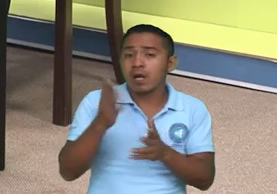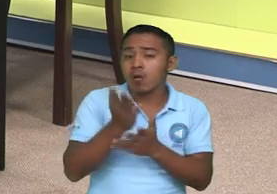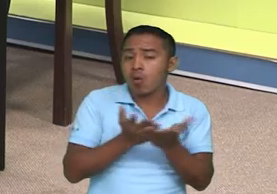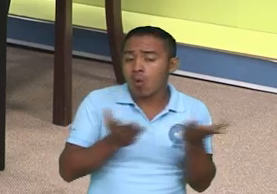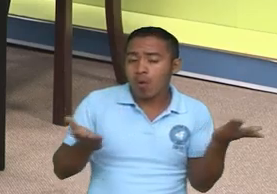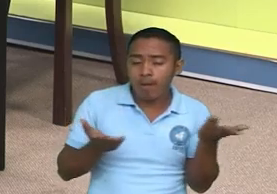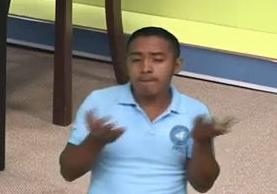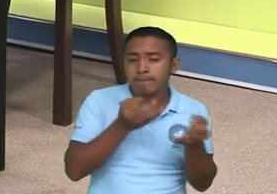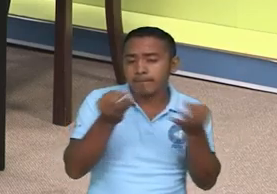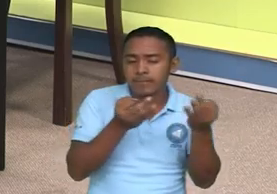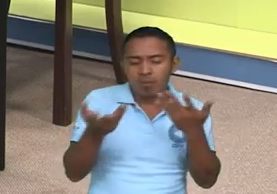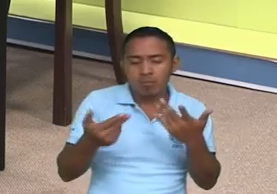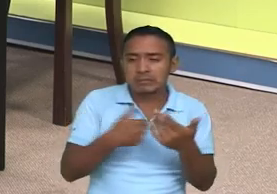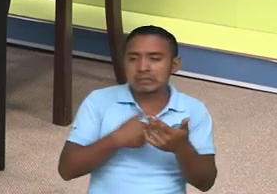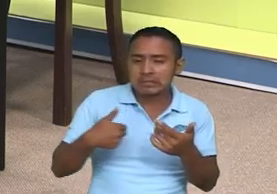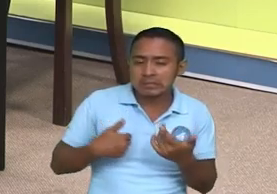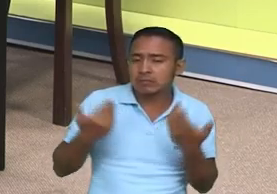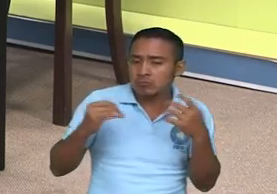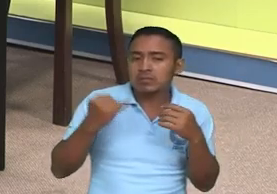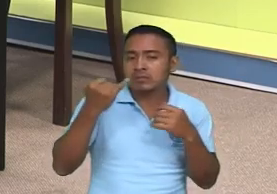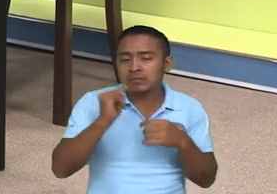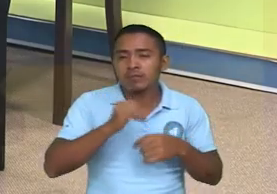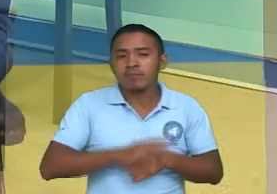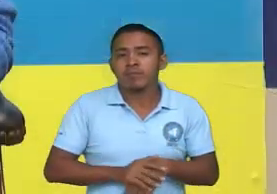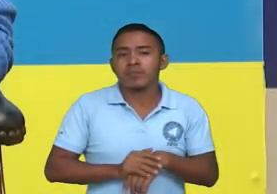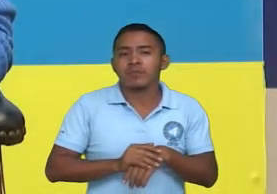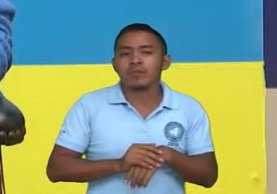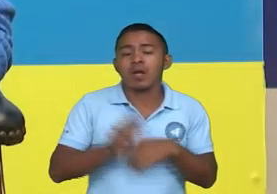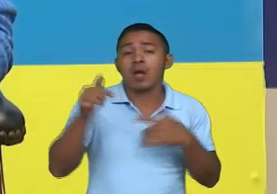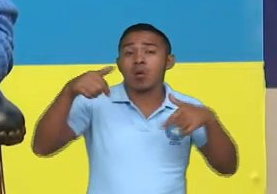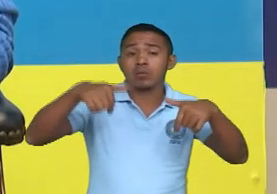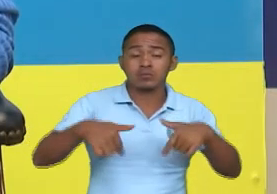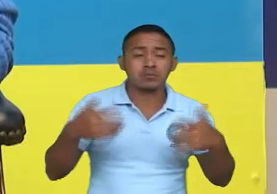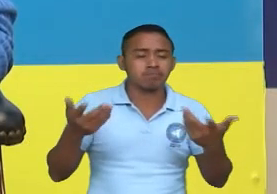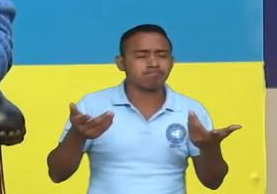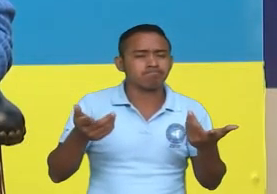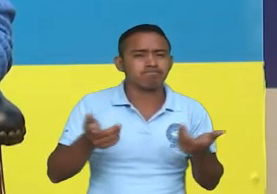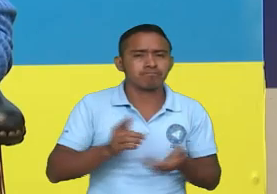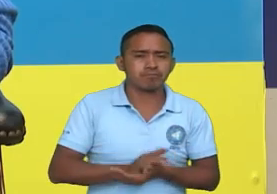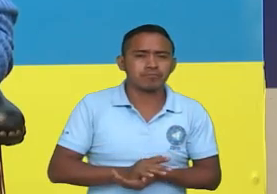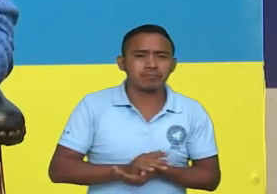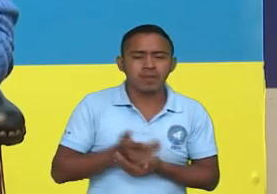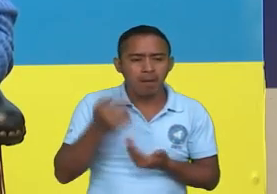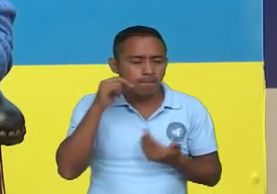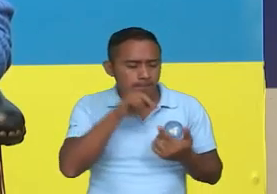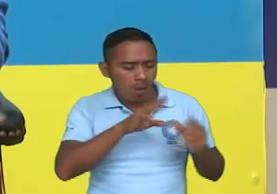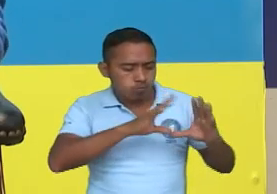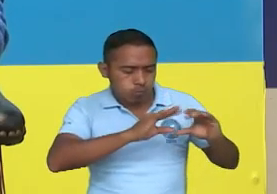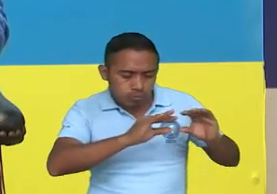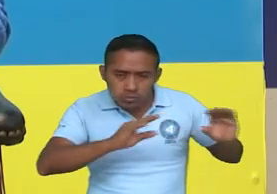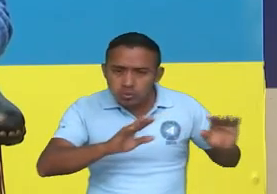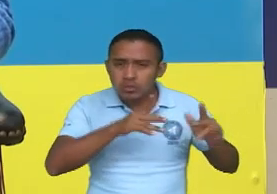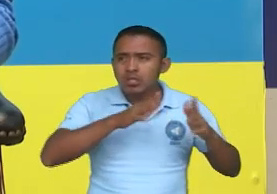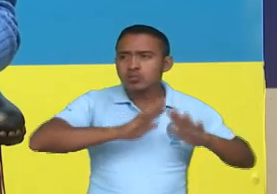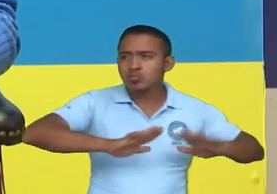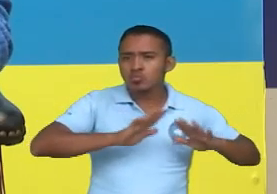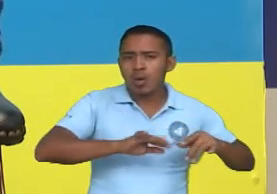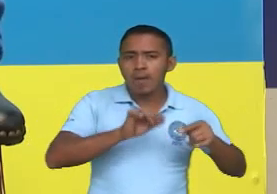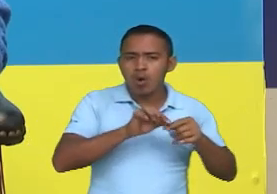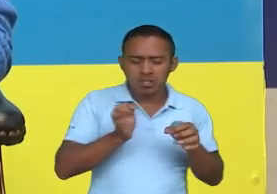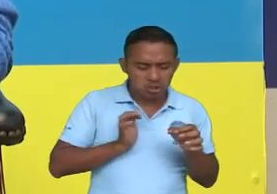la doctora Lucía Sánchez. Ella es pediatra del Hospital Doctor Fernando Vélez Páez. Doctora, algo